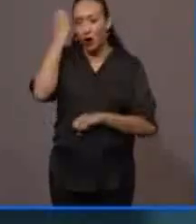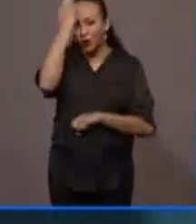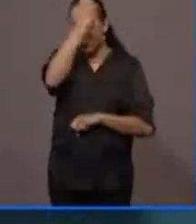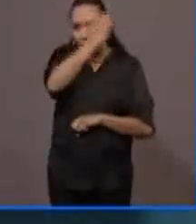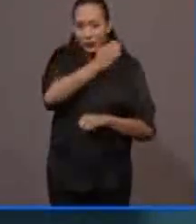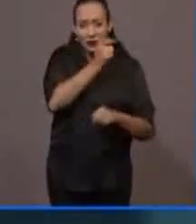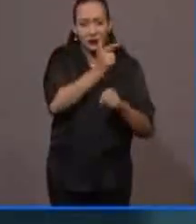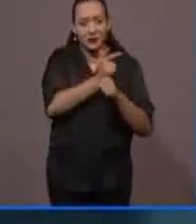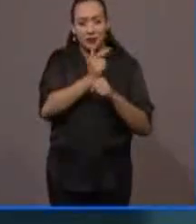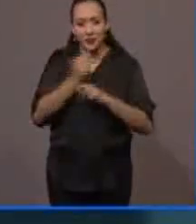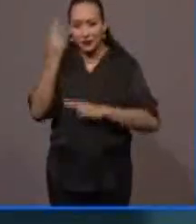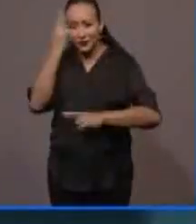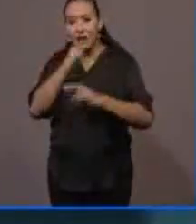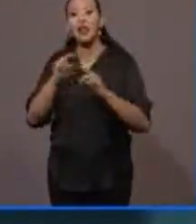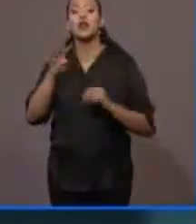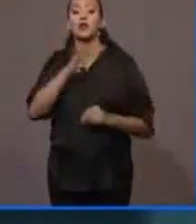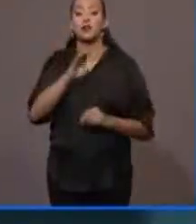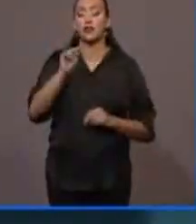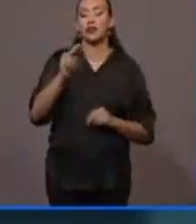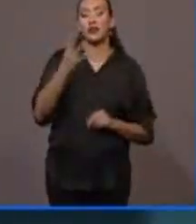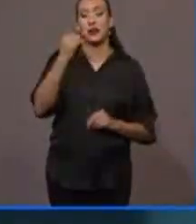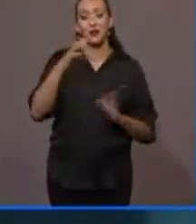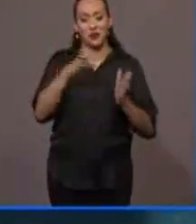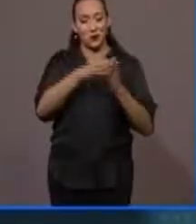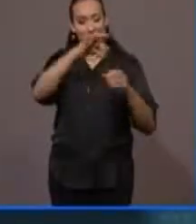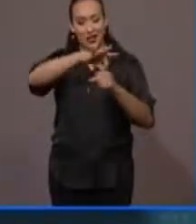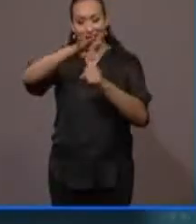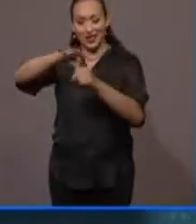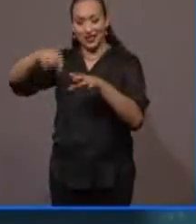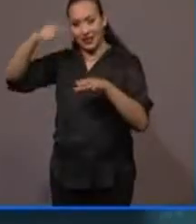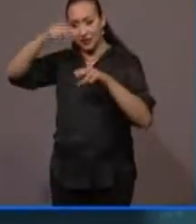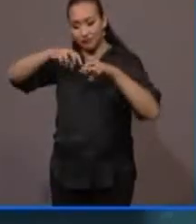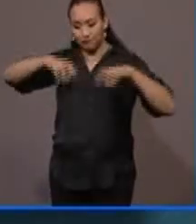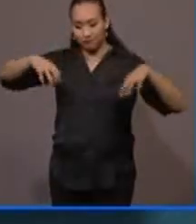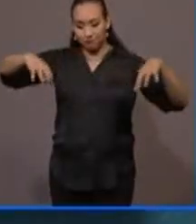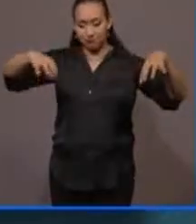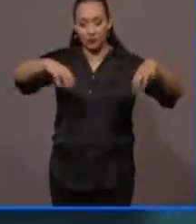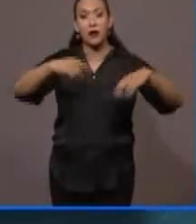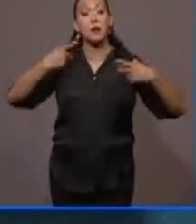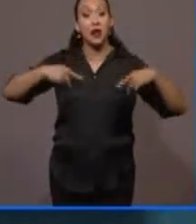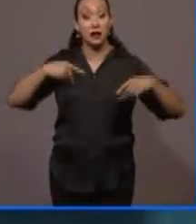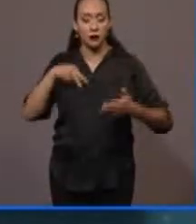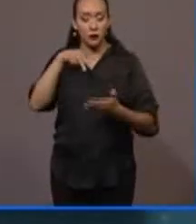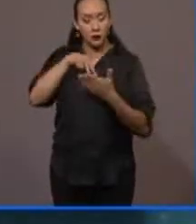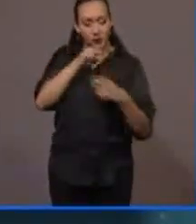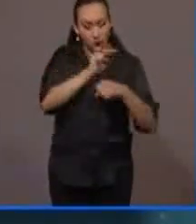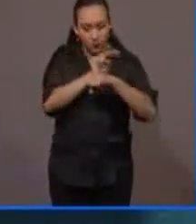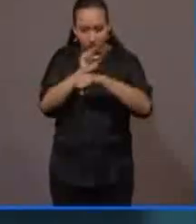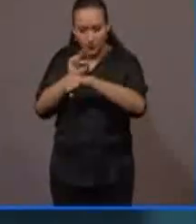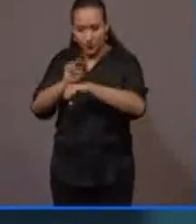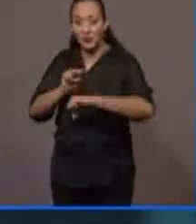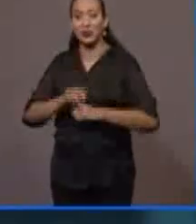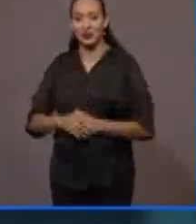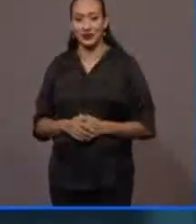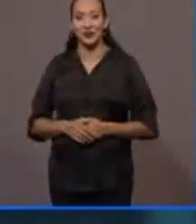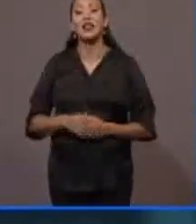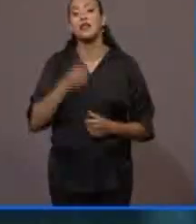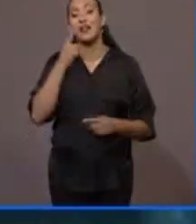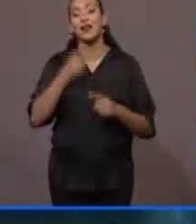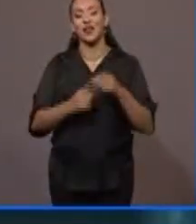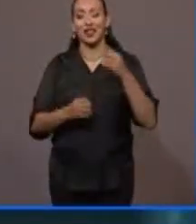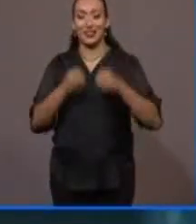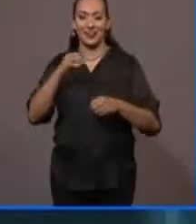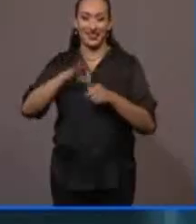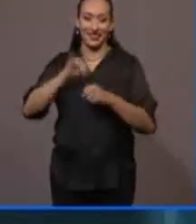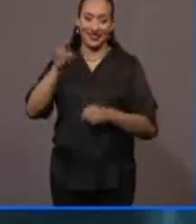las 4.989 casillas que se instalarán en la entidad durante la elección del Poder Judicial, reveló el Instituto Electoral